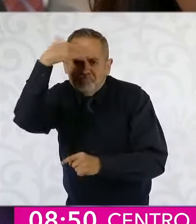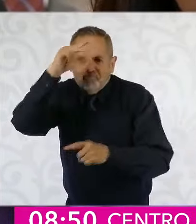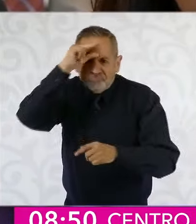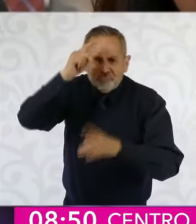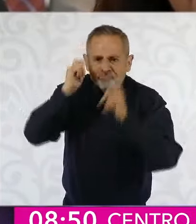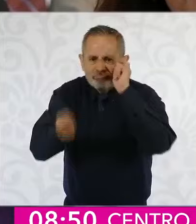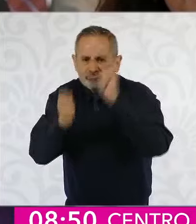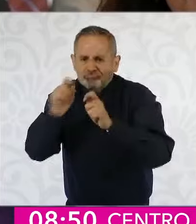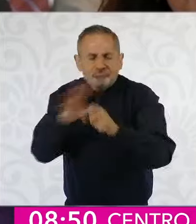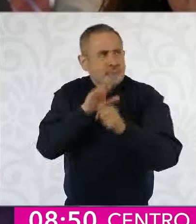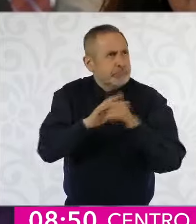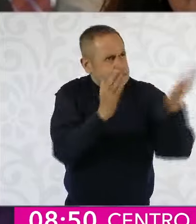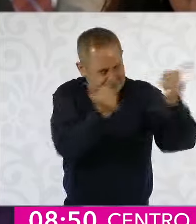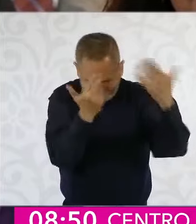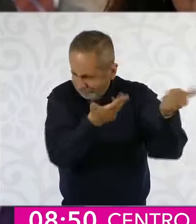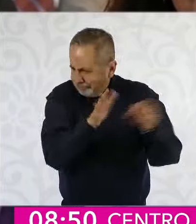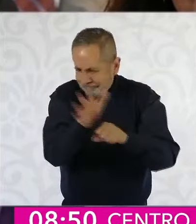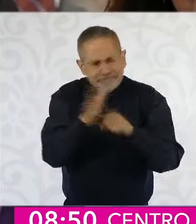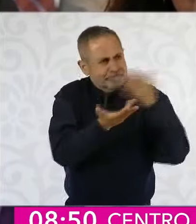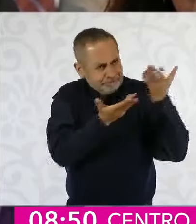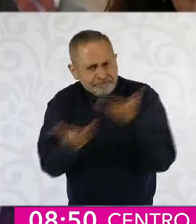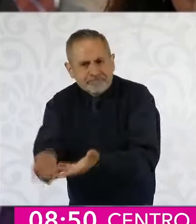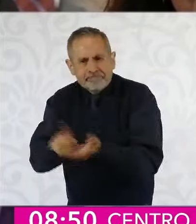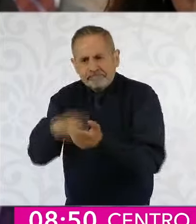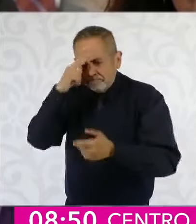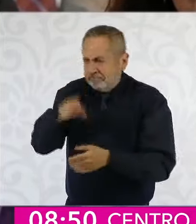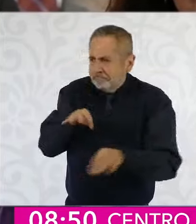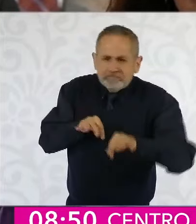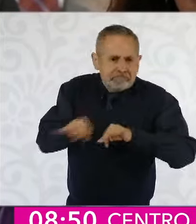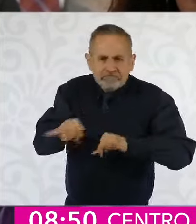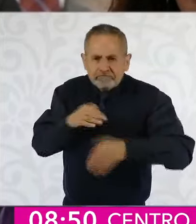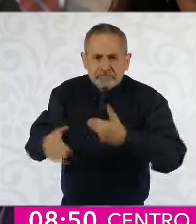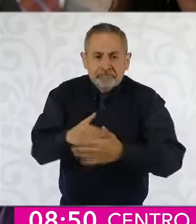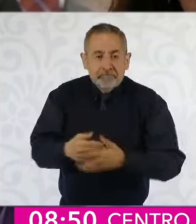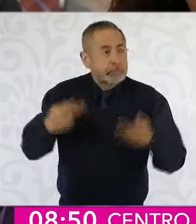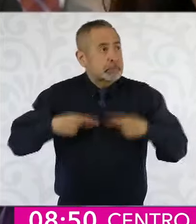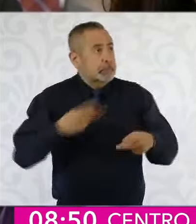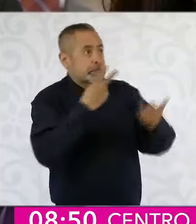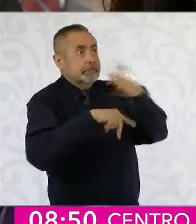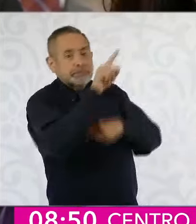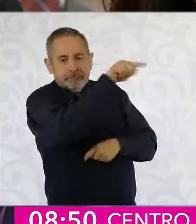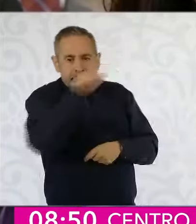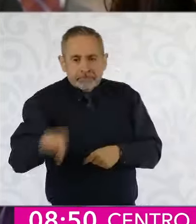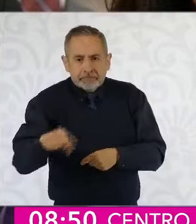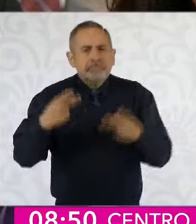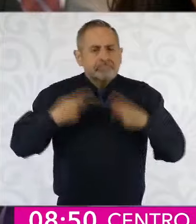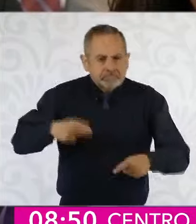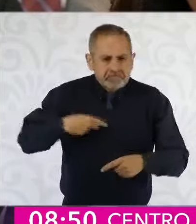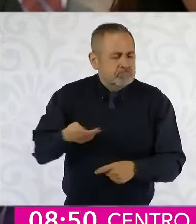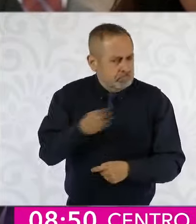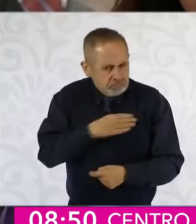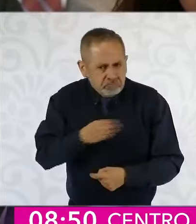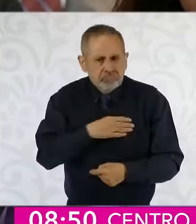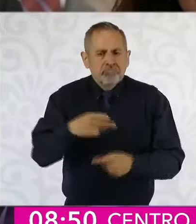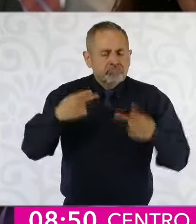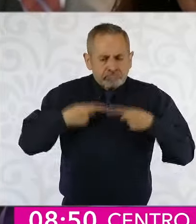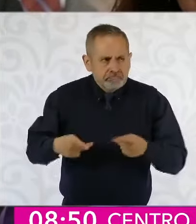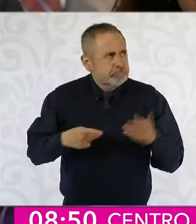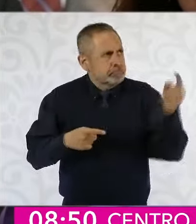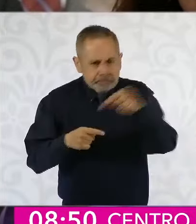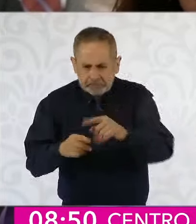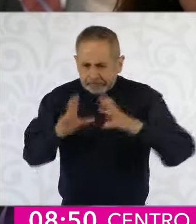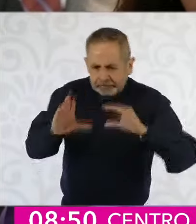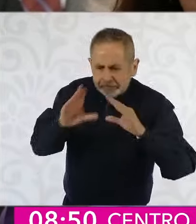preparación. Entonces, también hay que entender que la gente que viene es gente muy buena que tenemos que